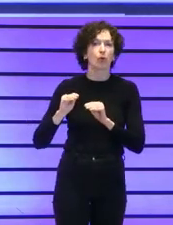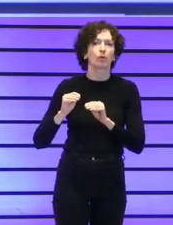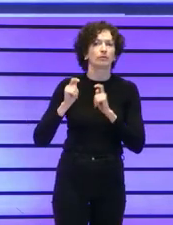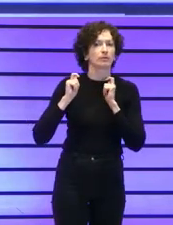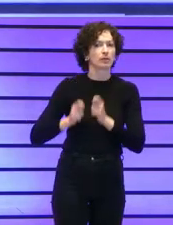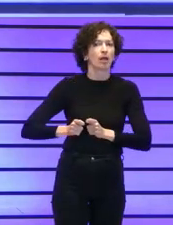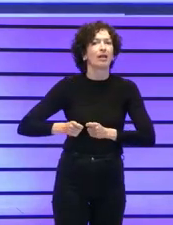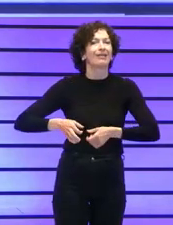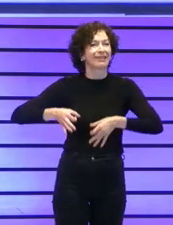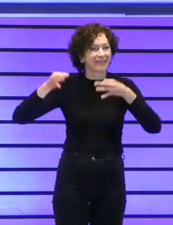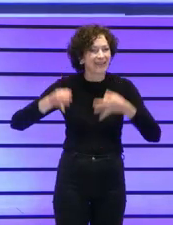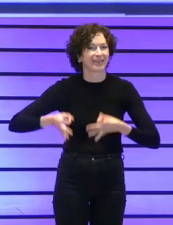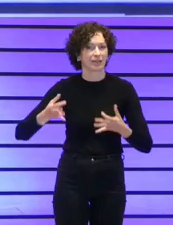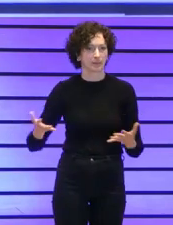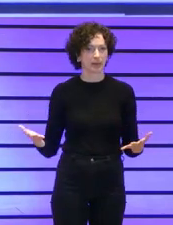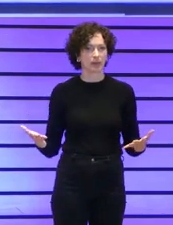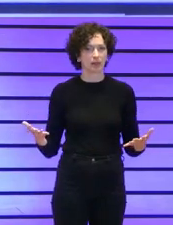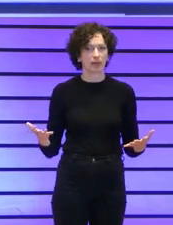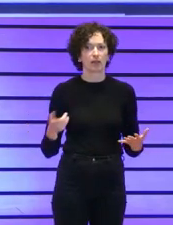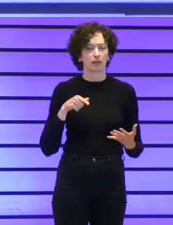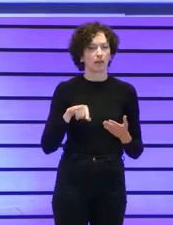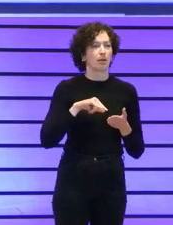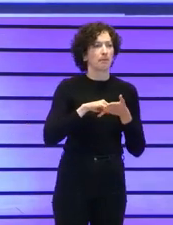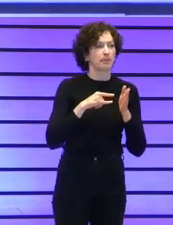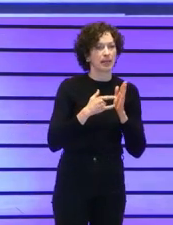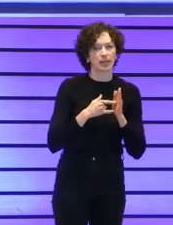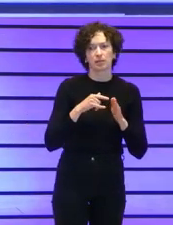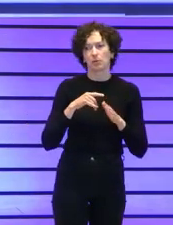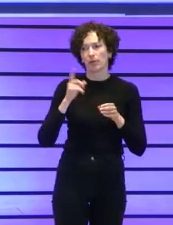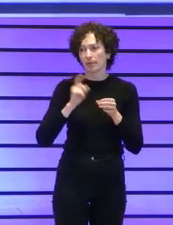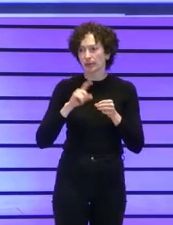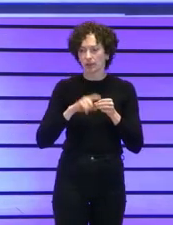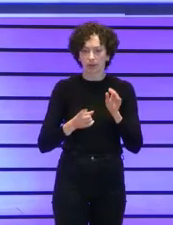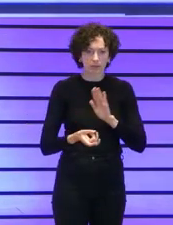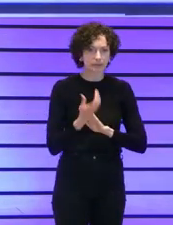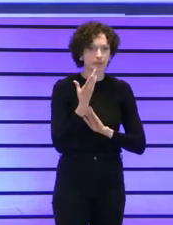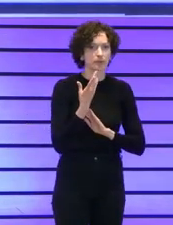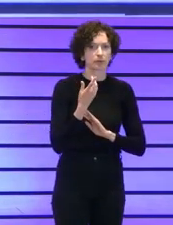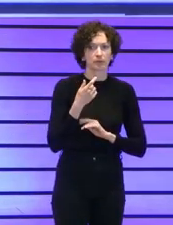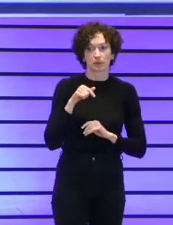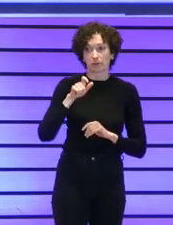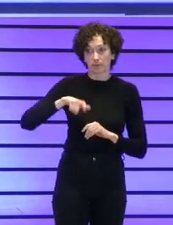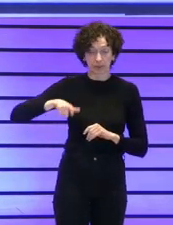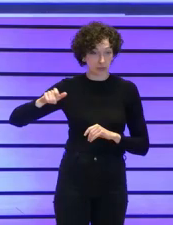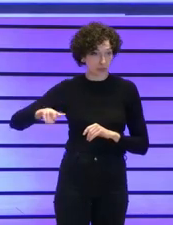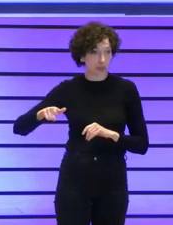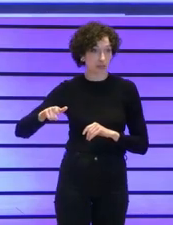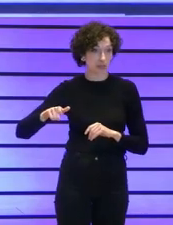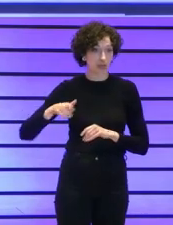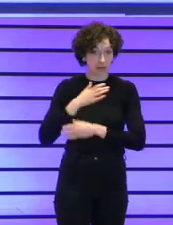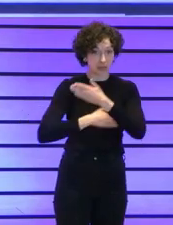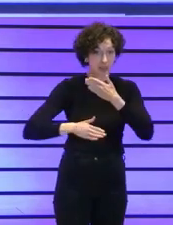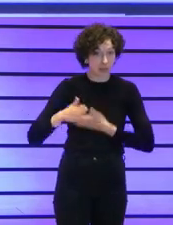esencial. Que haya mecanismos de participación, que haya voz de las personas